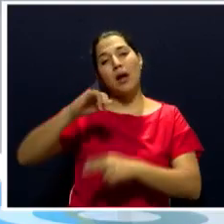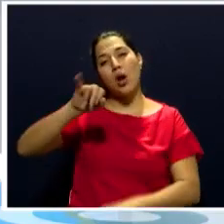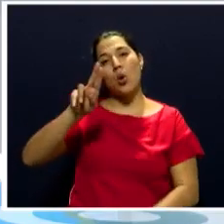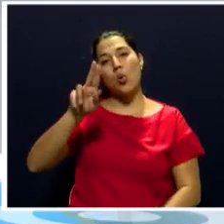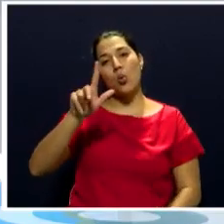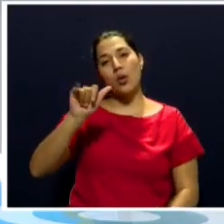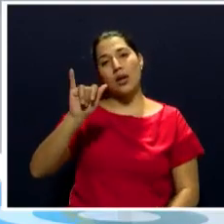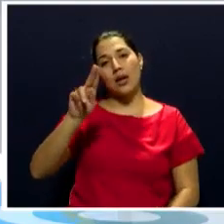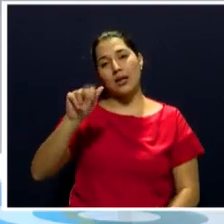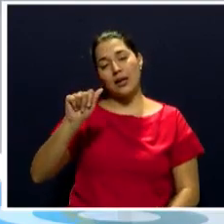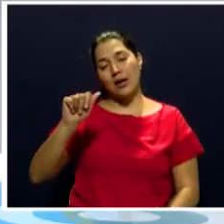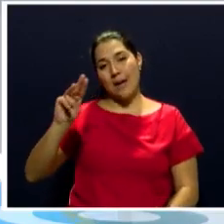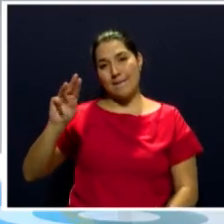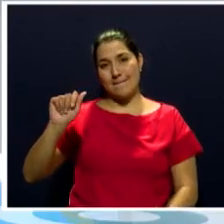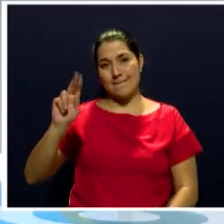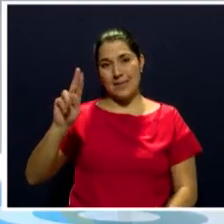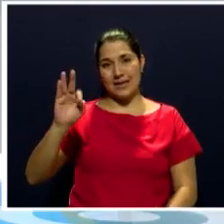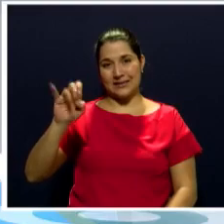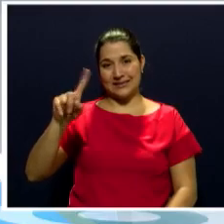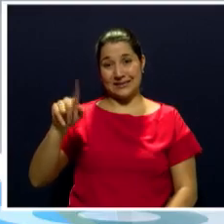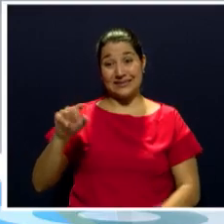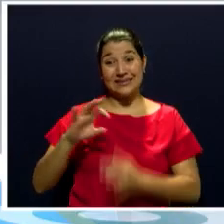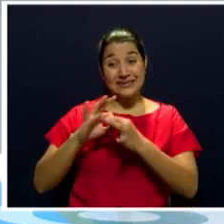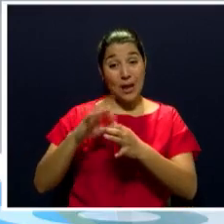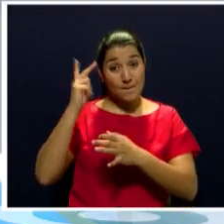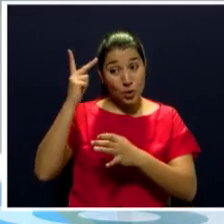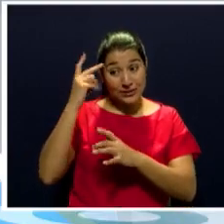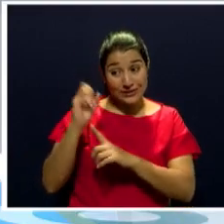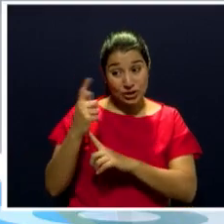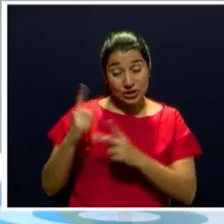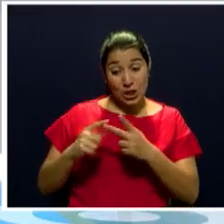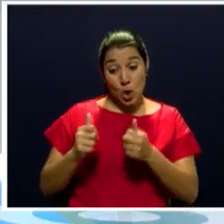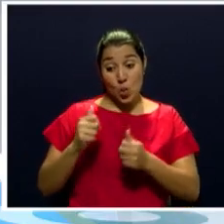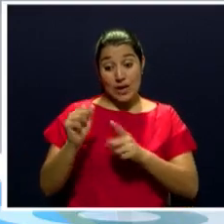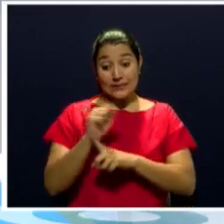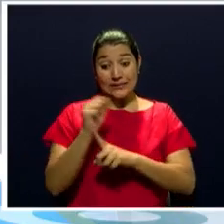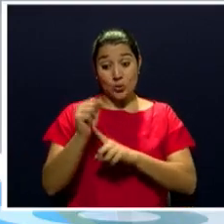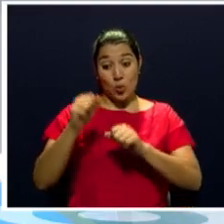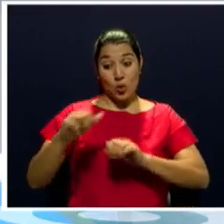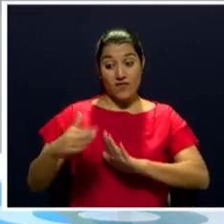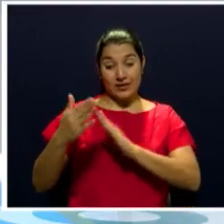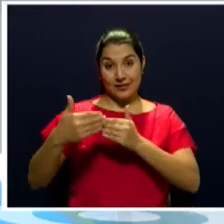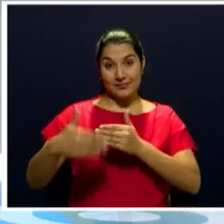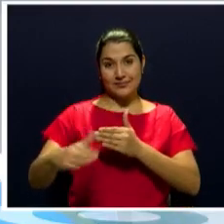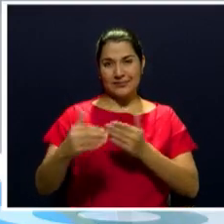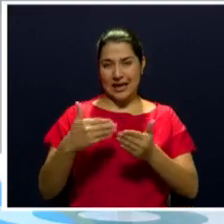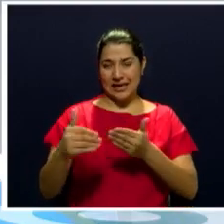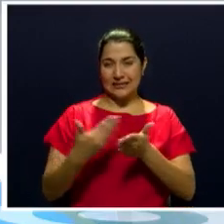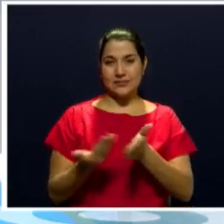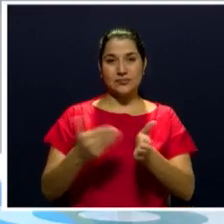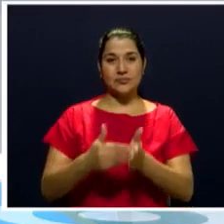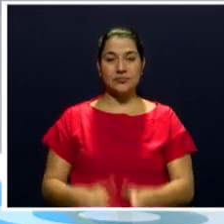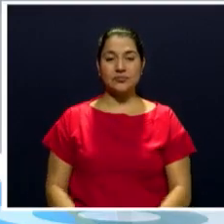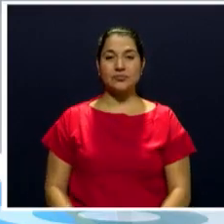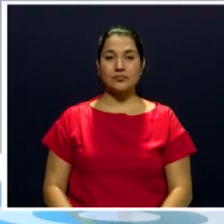la política social y los escenarios que podemos enfrentar en los próximos meses. Ya regresamos.